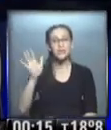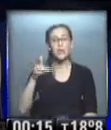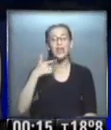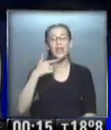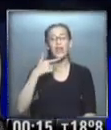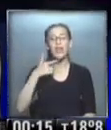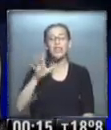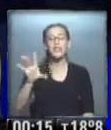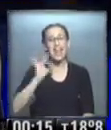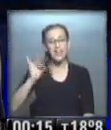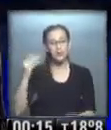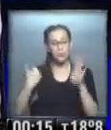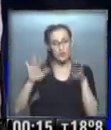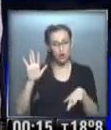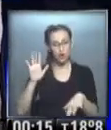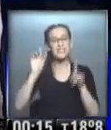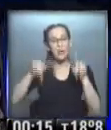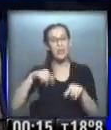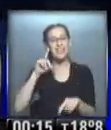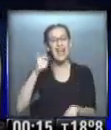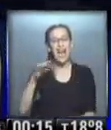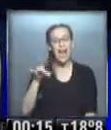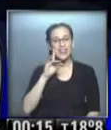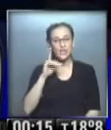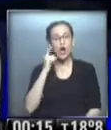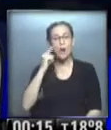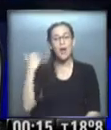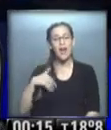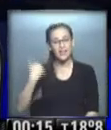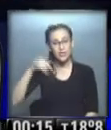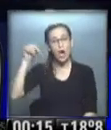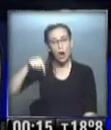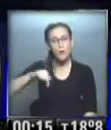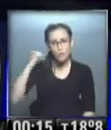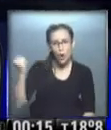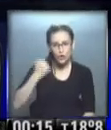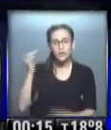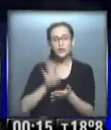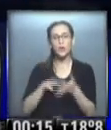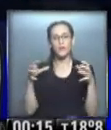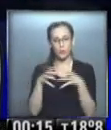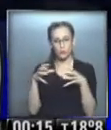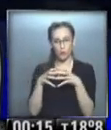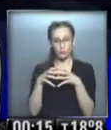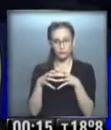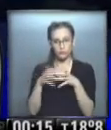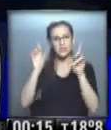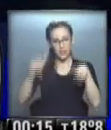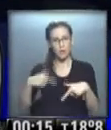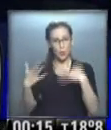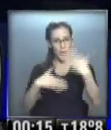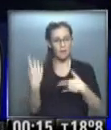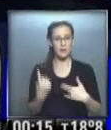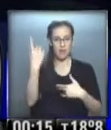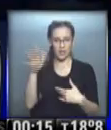caso también de Mauro Icardi, uno de los argentinos que está haciendo figura en este momento en el fútbol del exterior y que también va a tener su primera participación